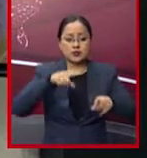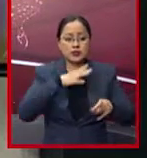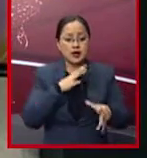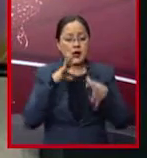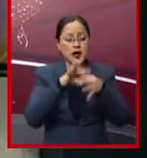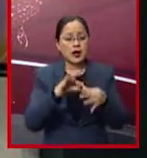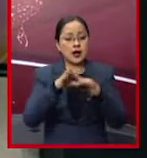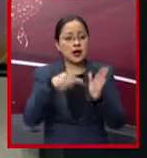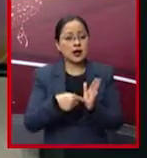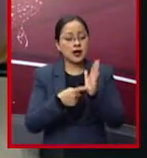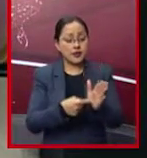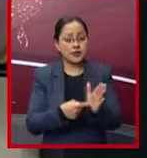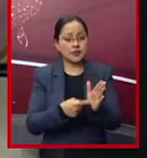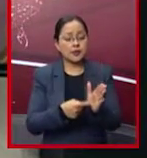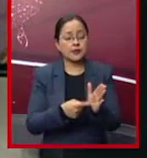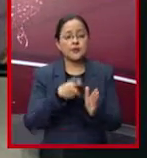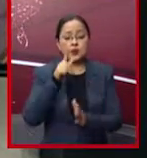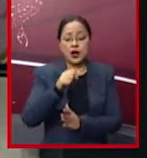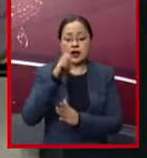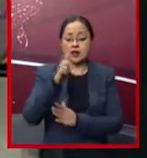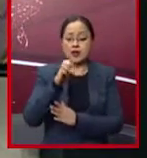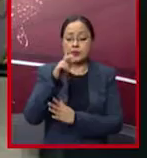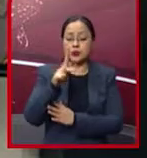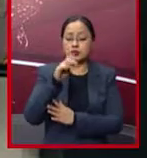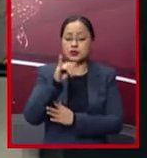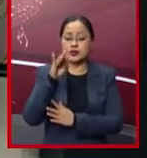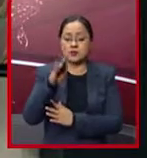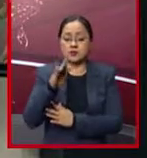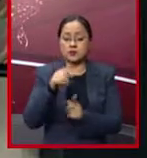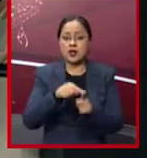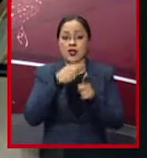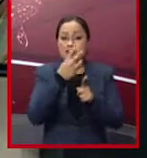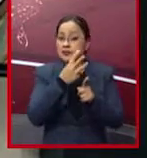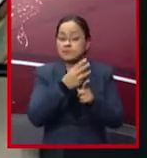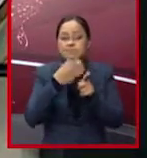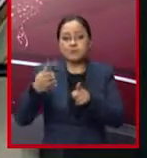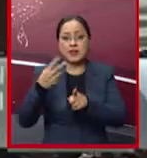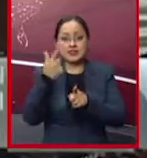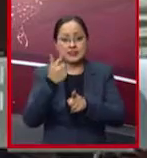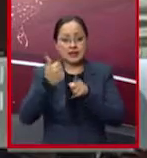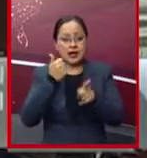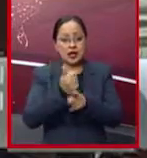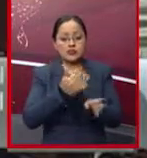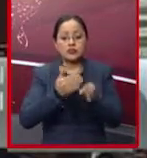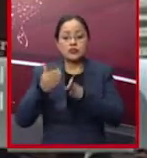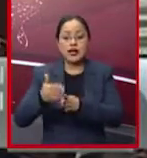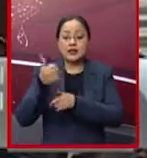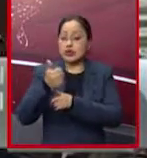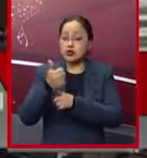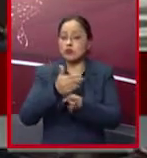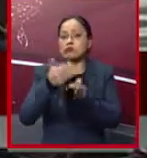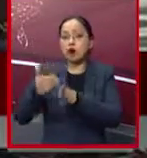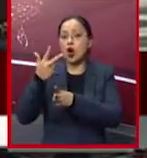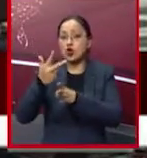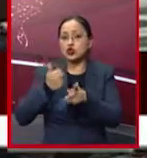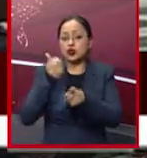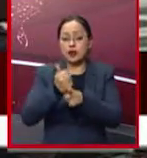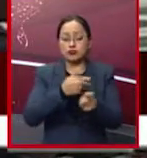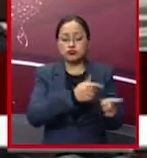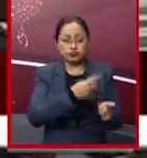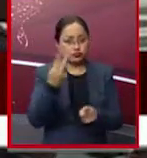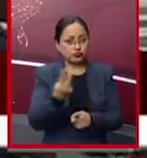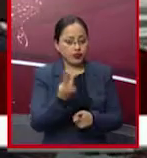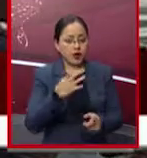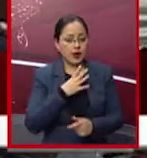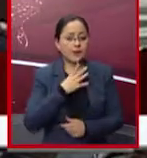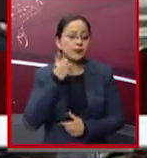Poder Judicial de la Federación. Con esta reforma se eleva de 3 a 7 años el periodo de 2 magistrados y de 6 a 8 años los otros 2.